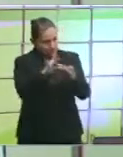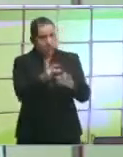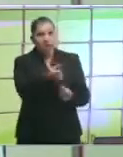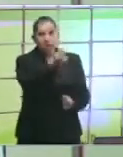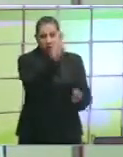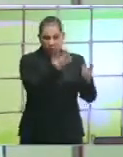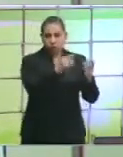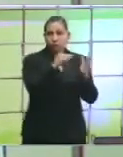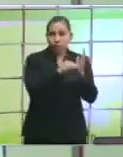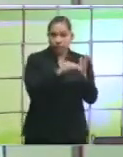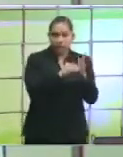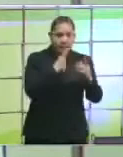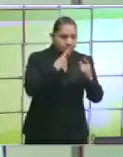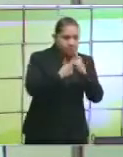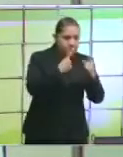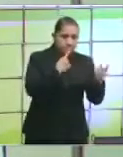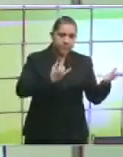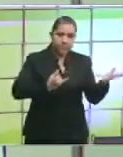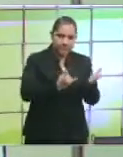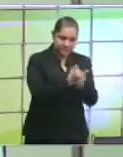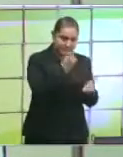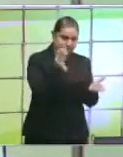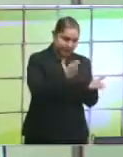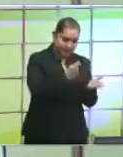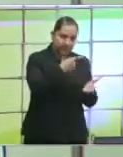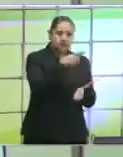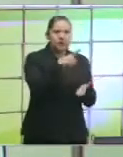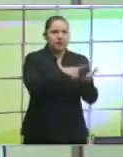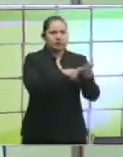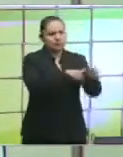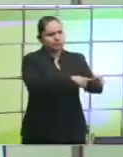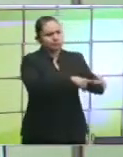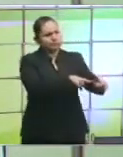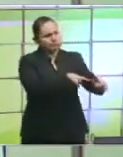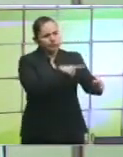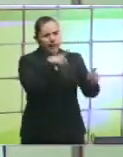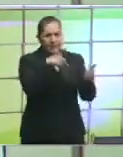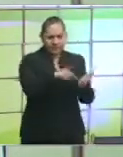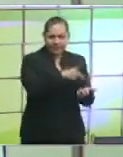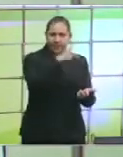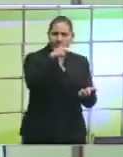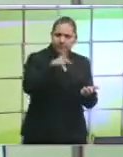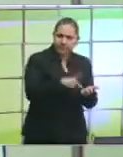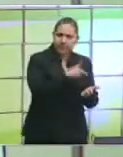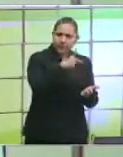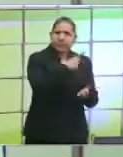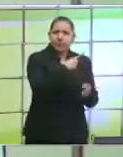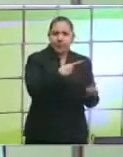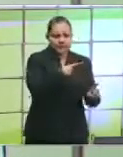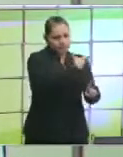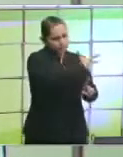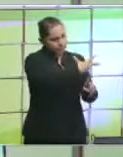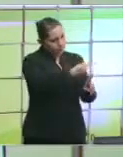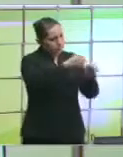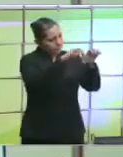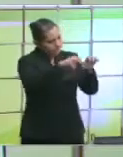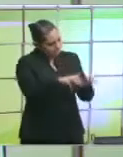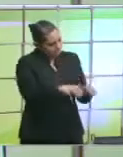abundantes repetitivas con llenas de transcripciones y eso sí me parece que